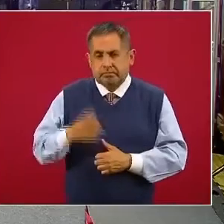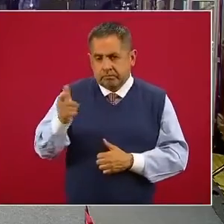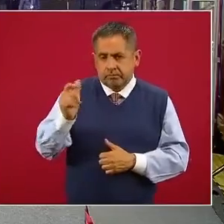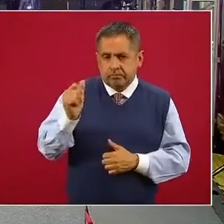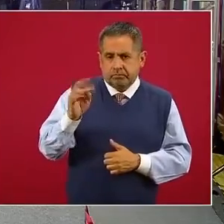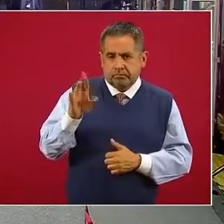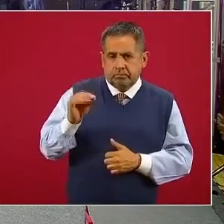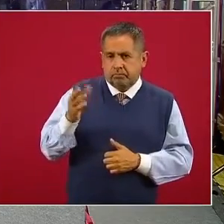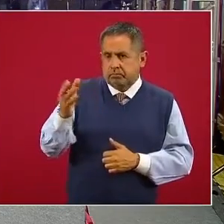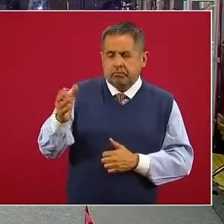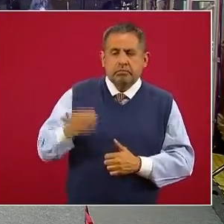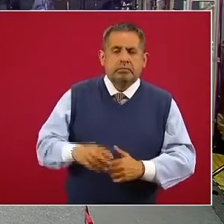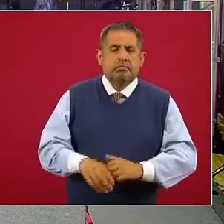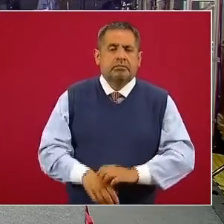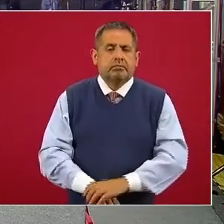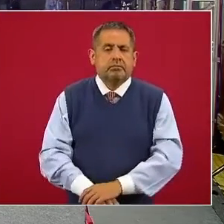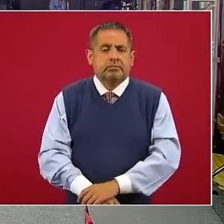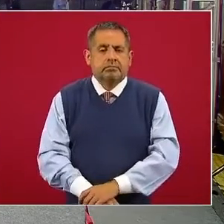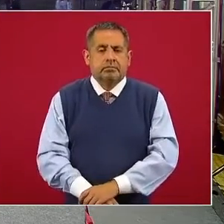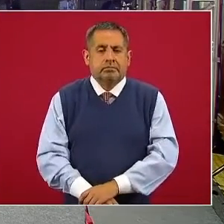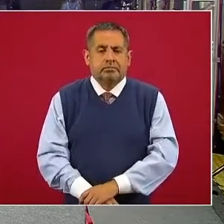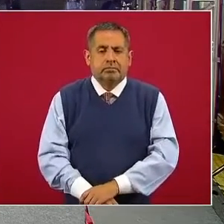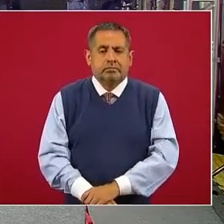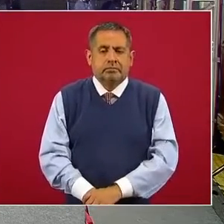Contreras, pie de página.